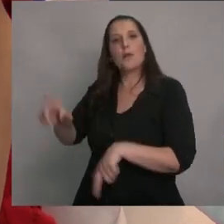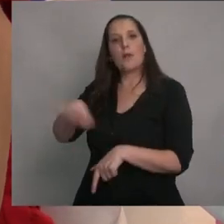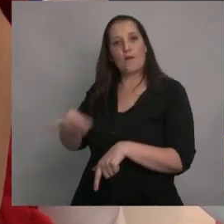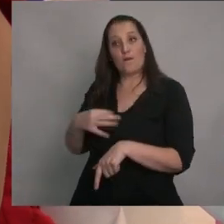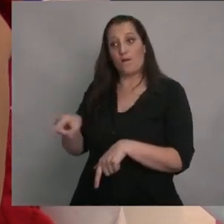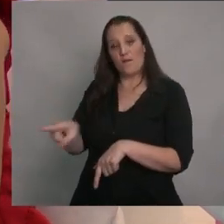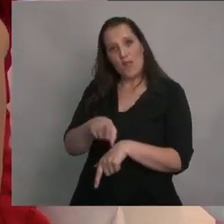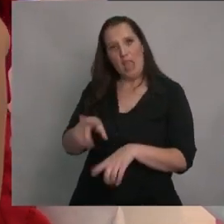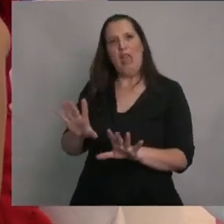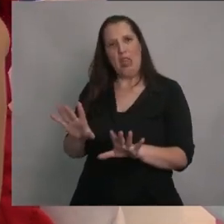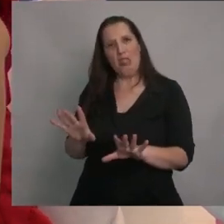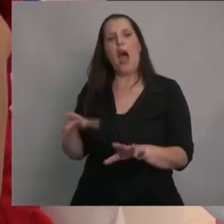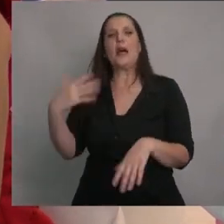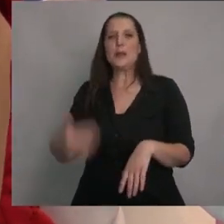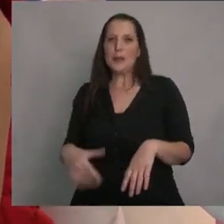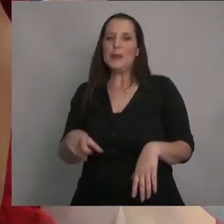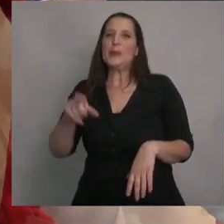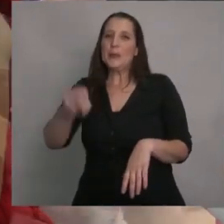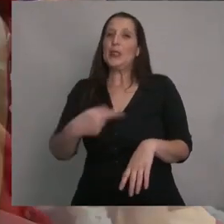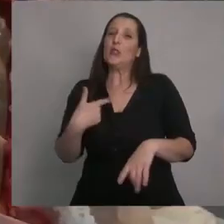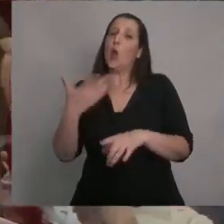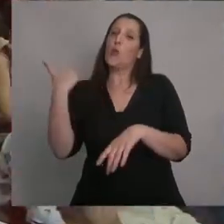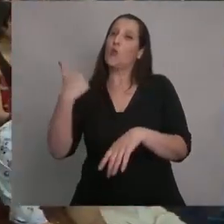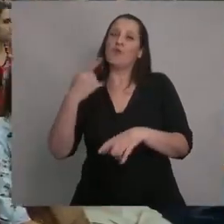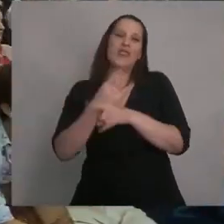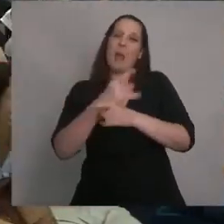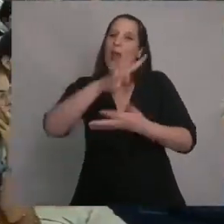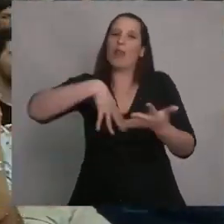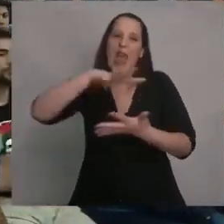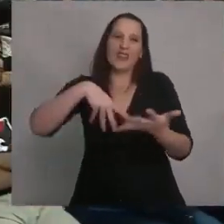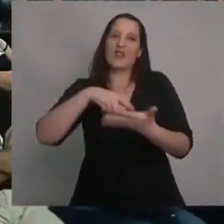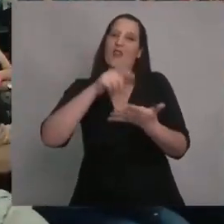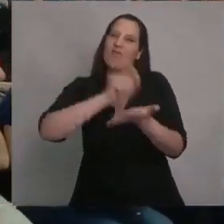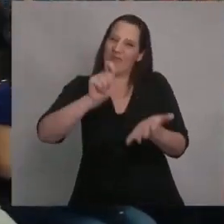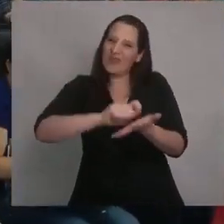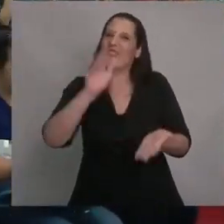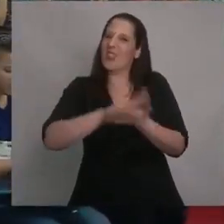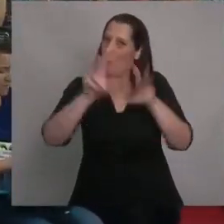responde al principio de dueñidad del que he hablado en tantos textos y entrevistas,